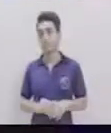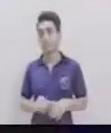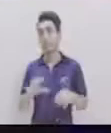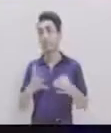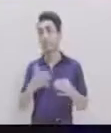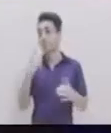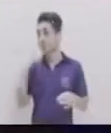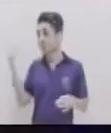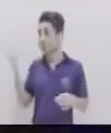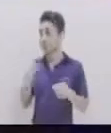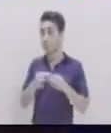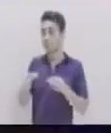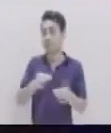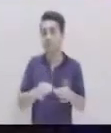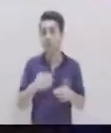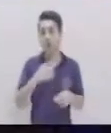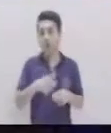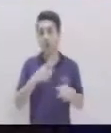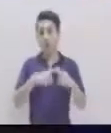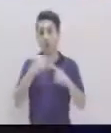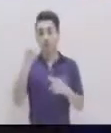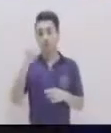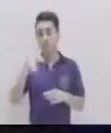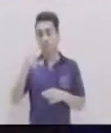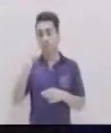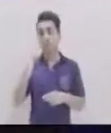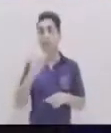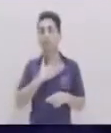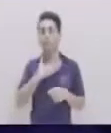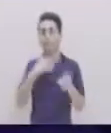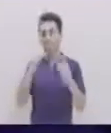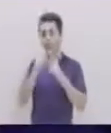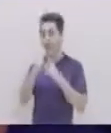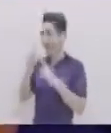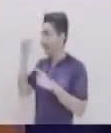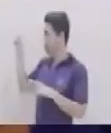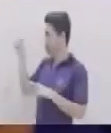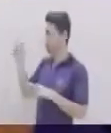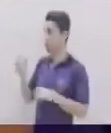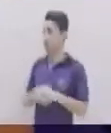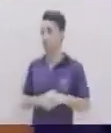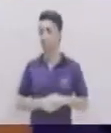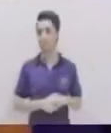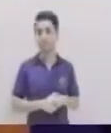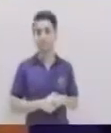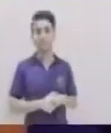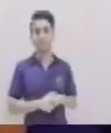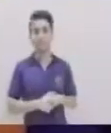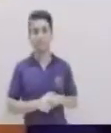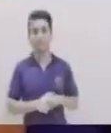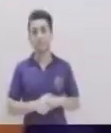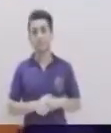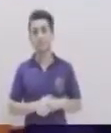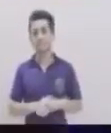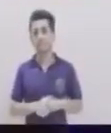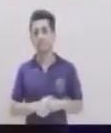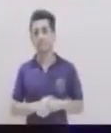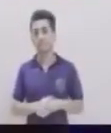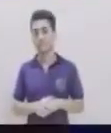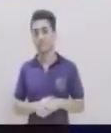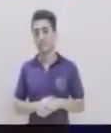lo tanto, cerdo en xinca le decimos hashu. Pueden repetir después de mí.